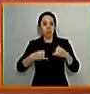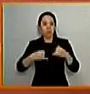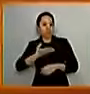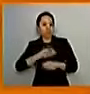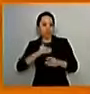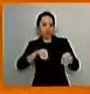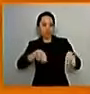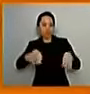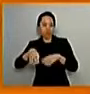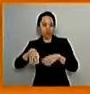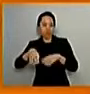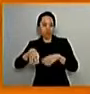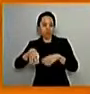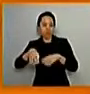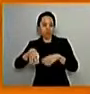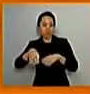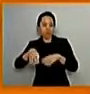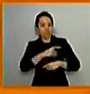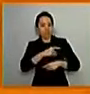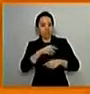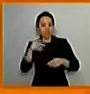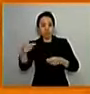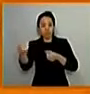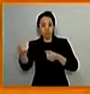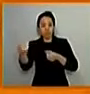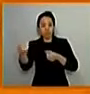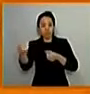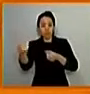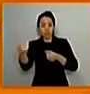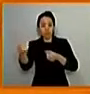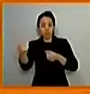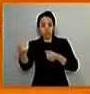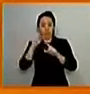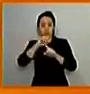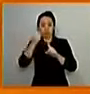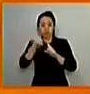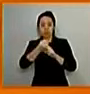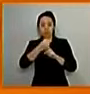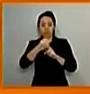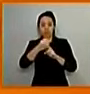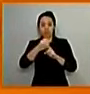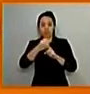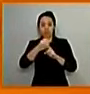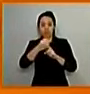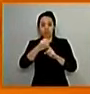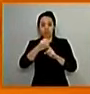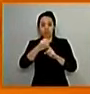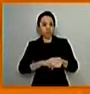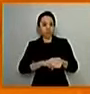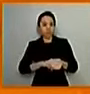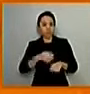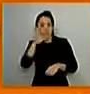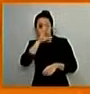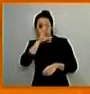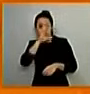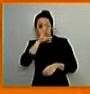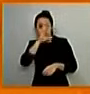actividad para que puedas divertirte y participar a través de nuestras redes sociales en este momento. Nos pueden buscar